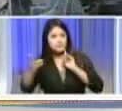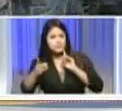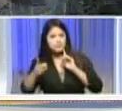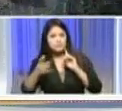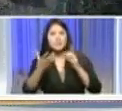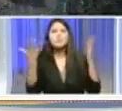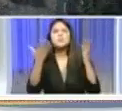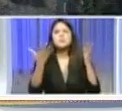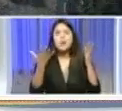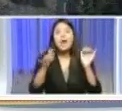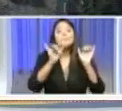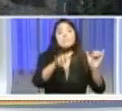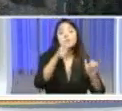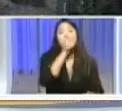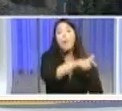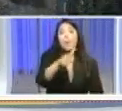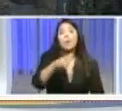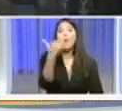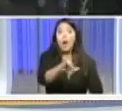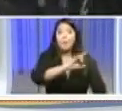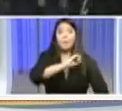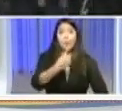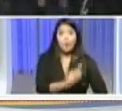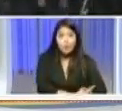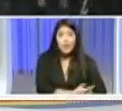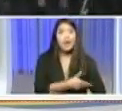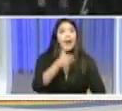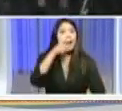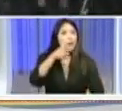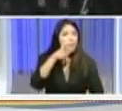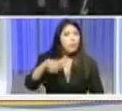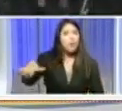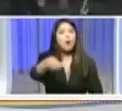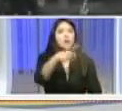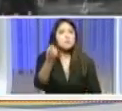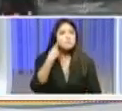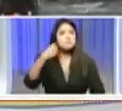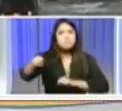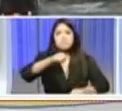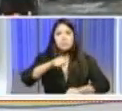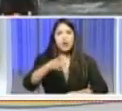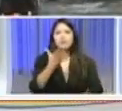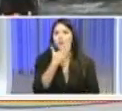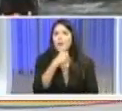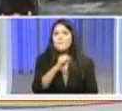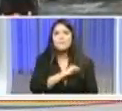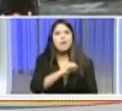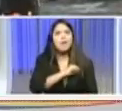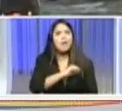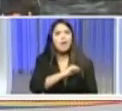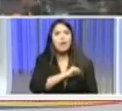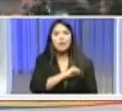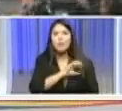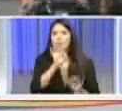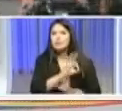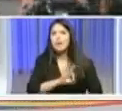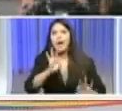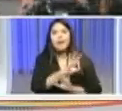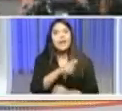clave es el pueblo empoderado, el pueblo activado, el pueblo sin miedo, el